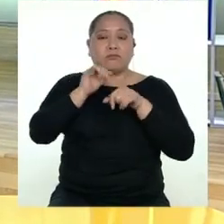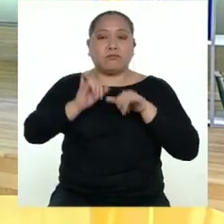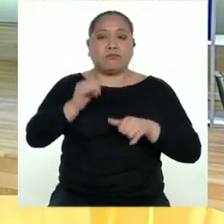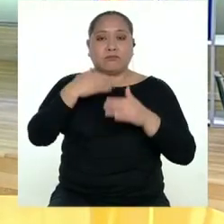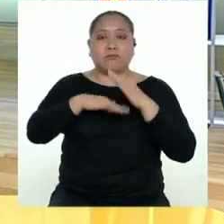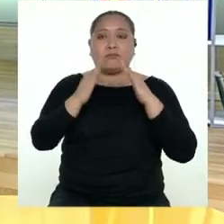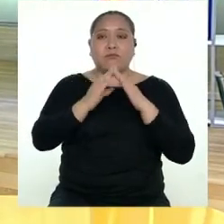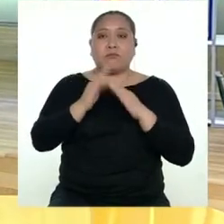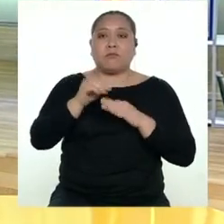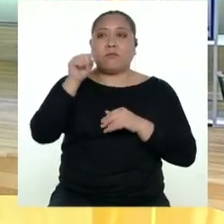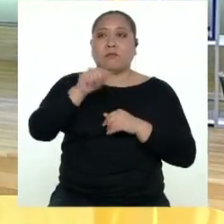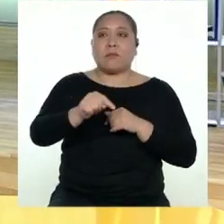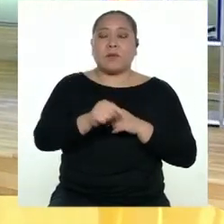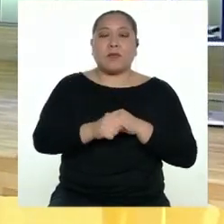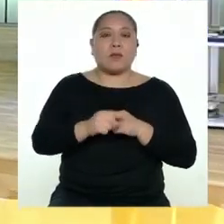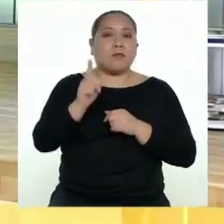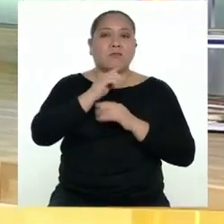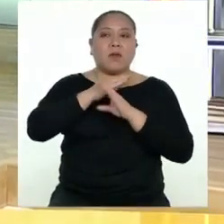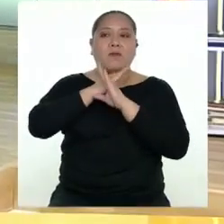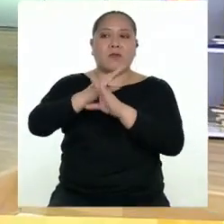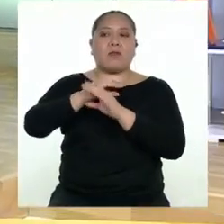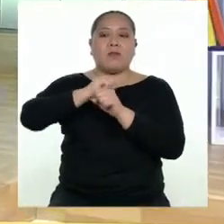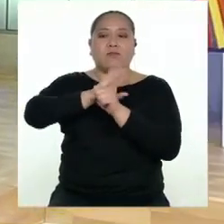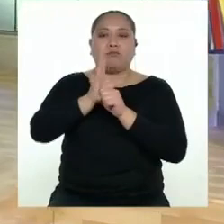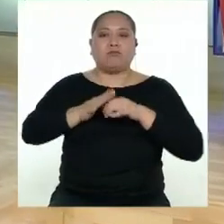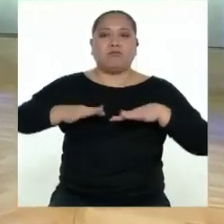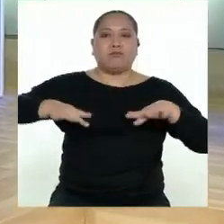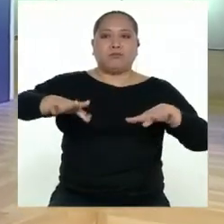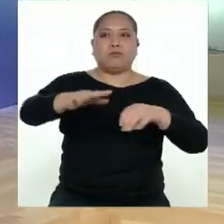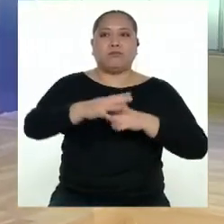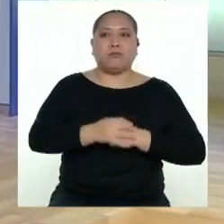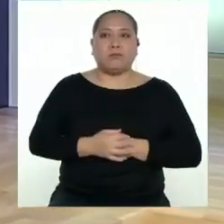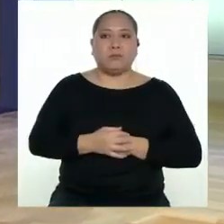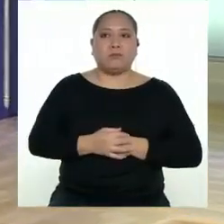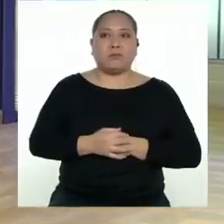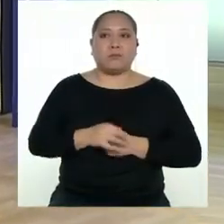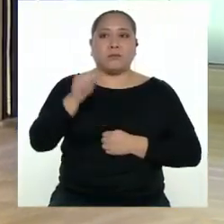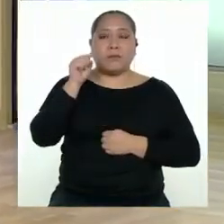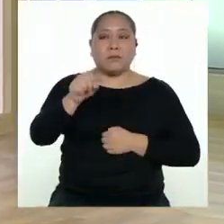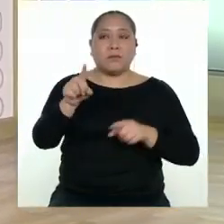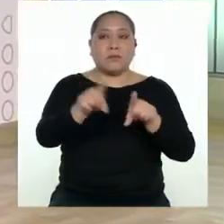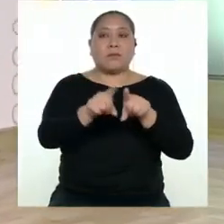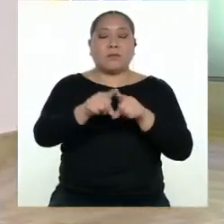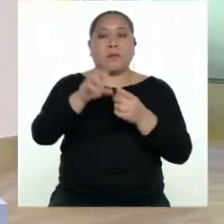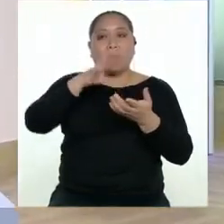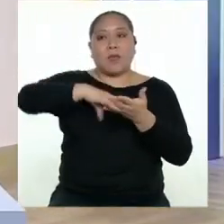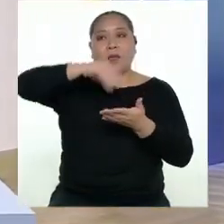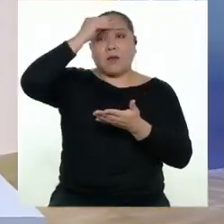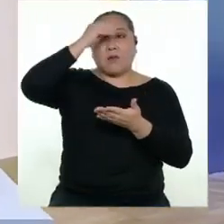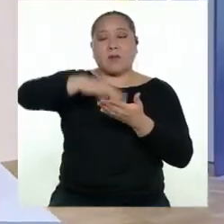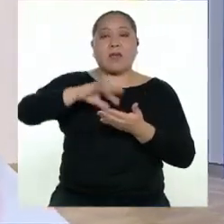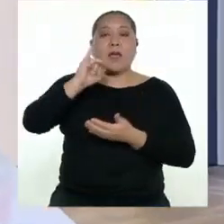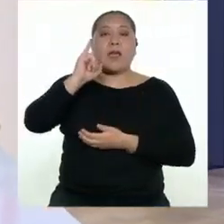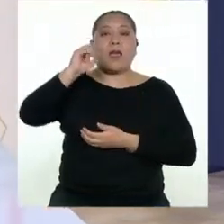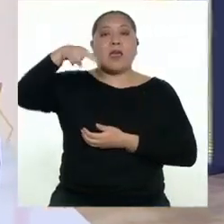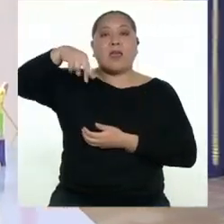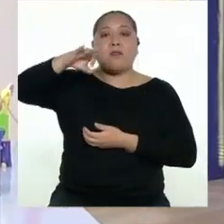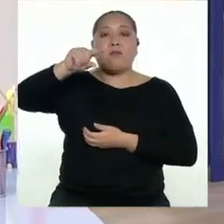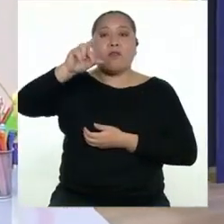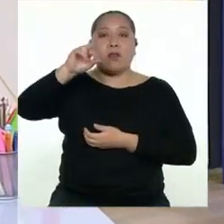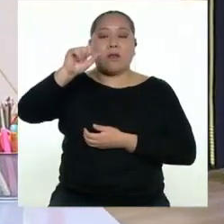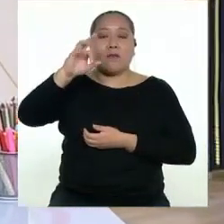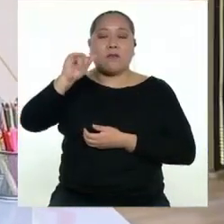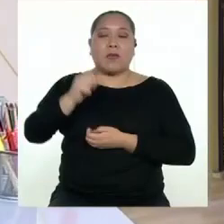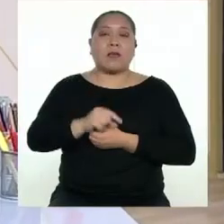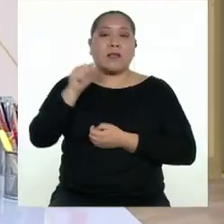mantener para prevenir la propagación del COVID-19. Asimismo, aprendimos sobre las infografías.